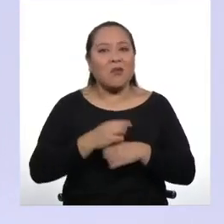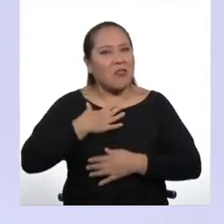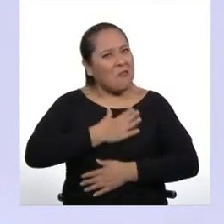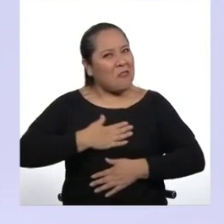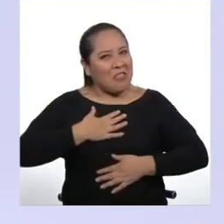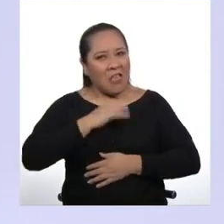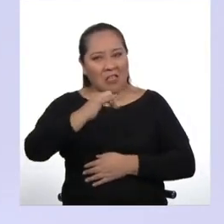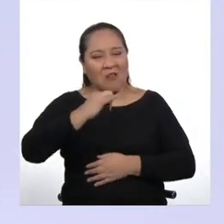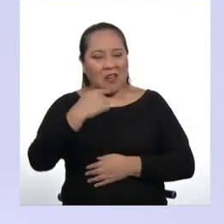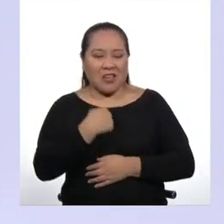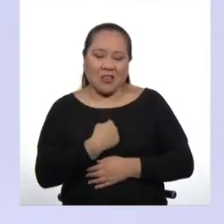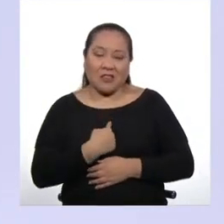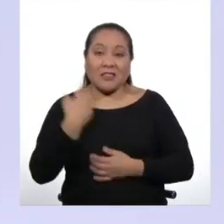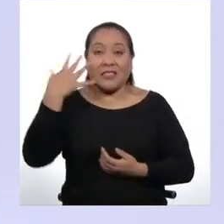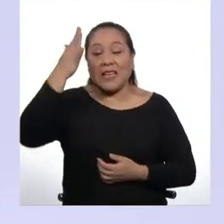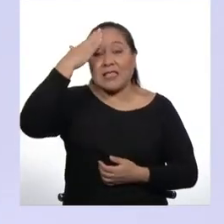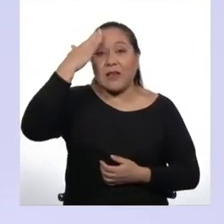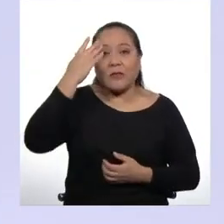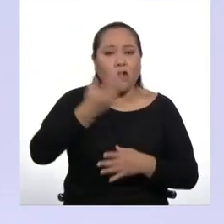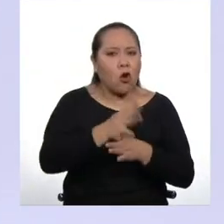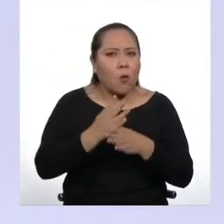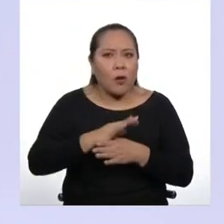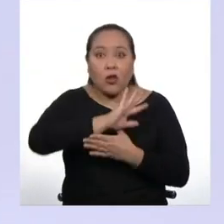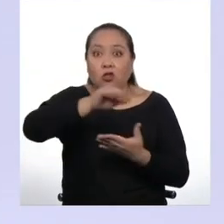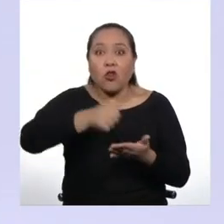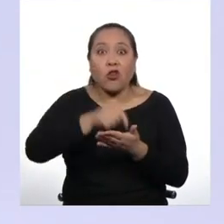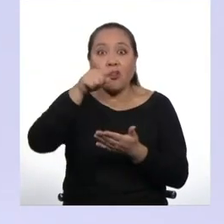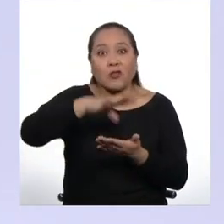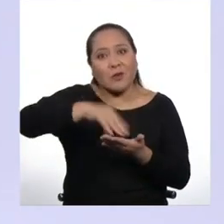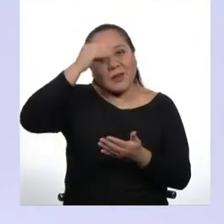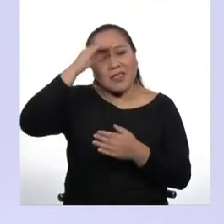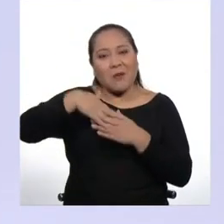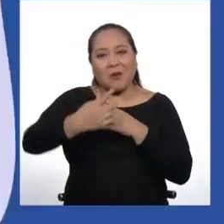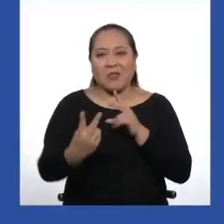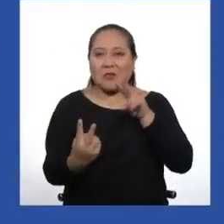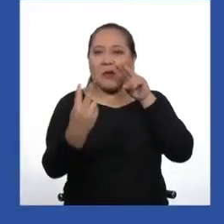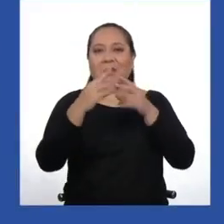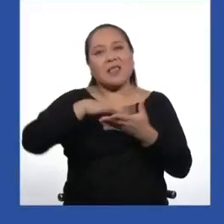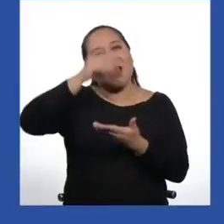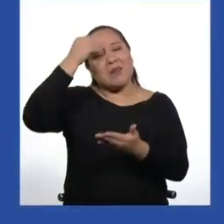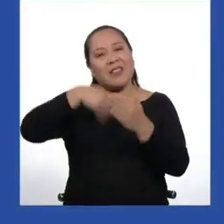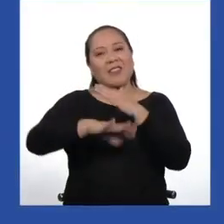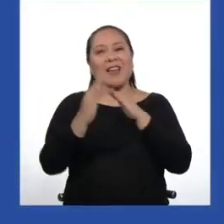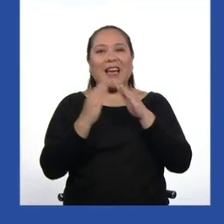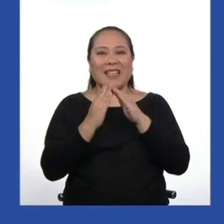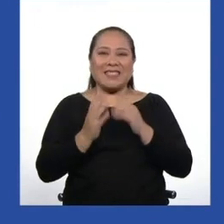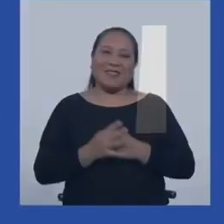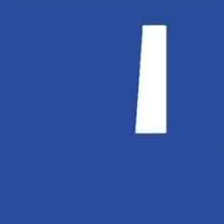tanto como yo. Ya sabes, comparte todo lo que has aprendido. Nos vemos en otra edición de Aprende en Casa.